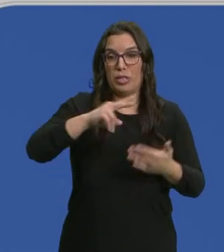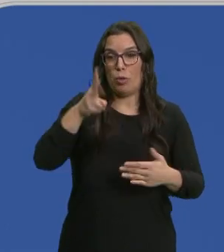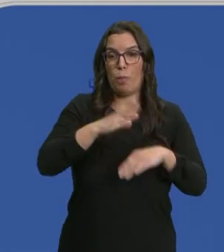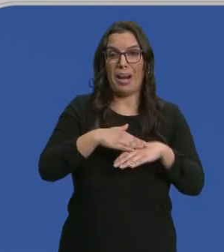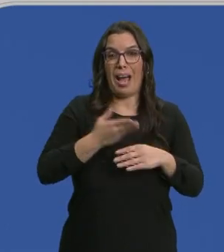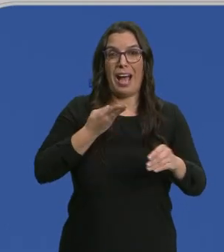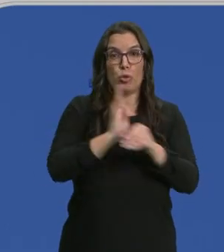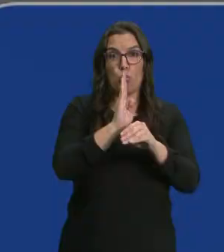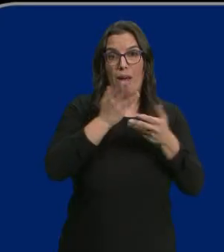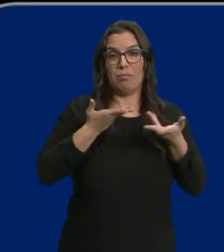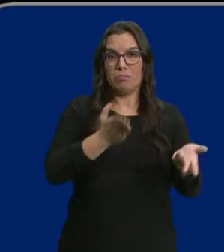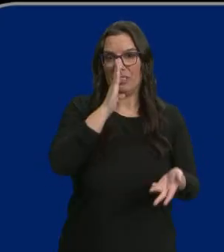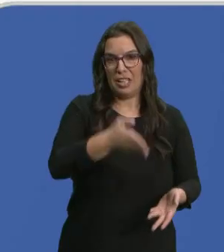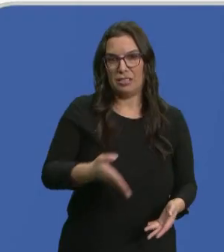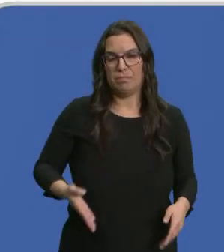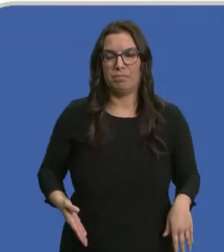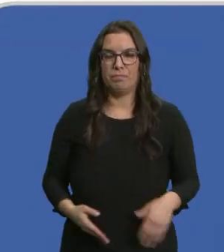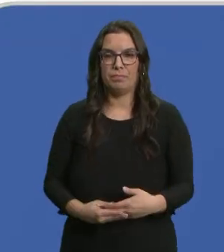de manera directa.